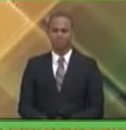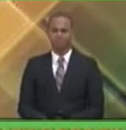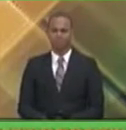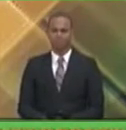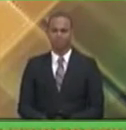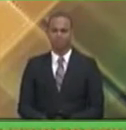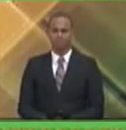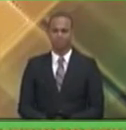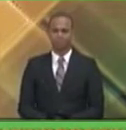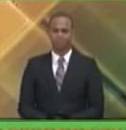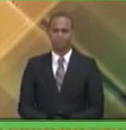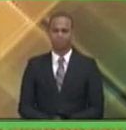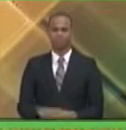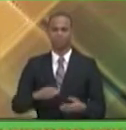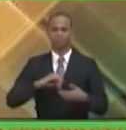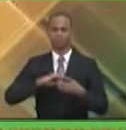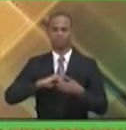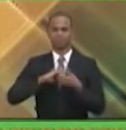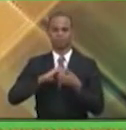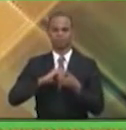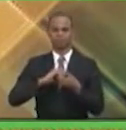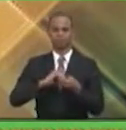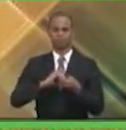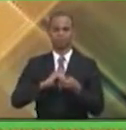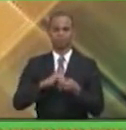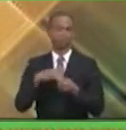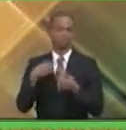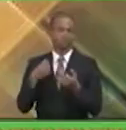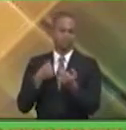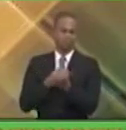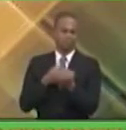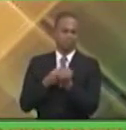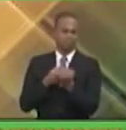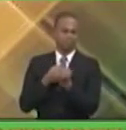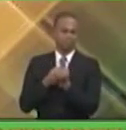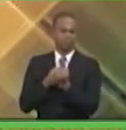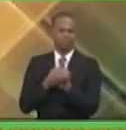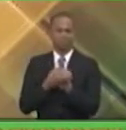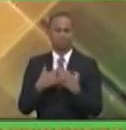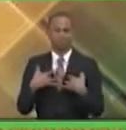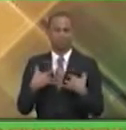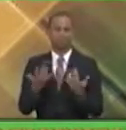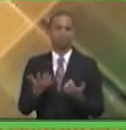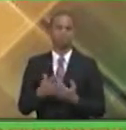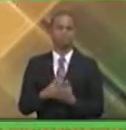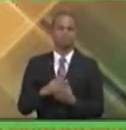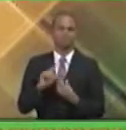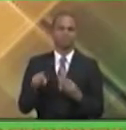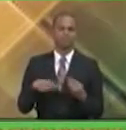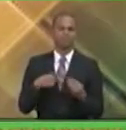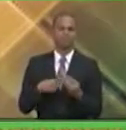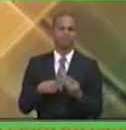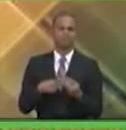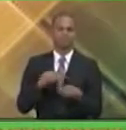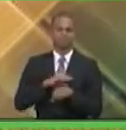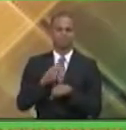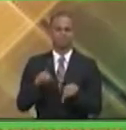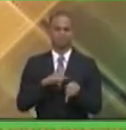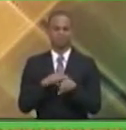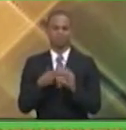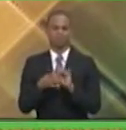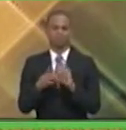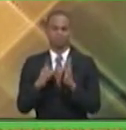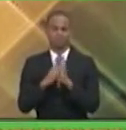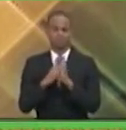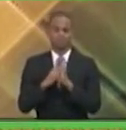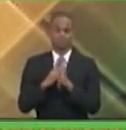reciben ustedes del CONADIS? ¿Qué tipo de apoyo, de asesoría reciben ustedes del Consejo Nacional de Discapacidad?